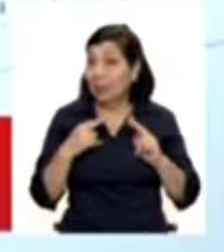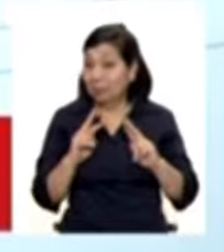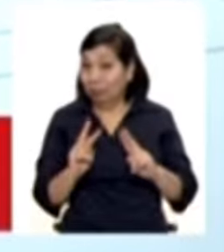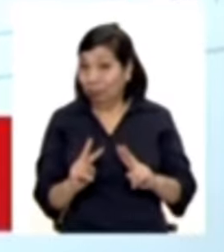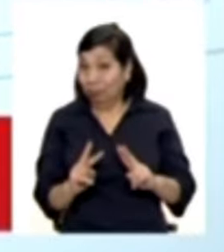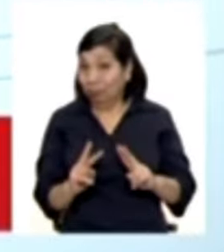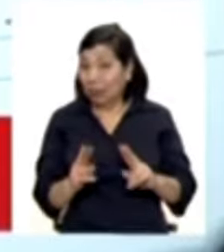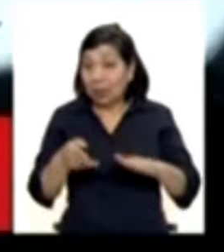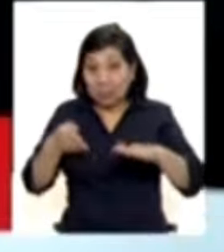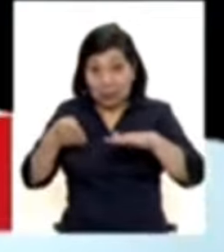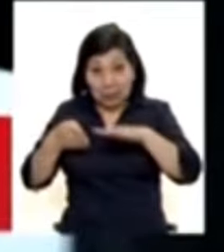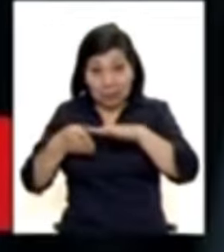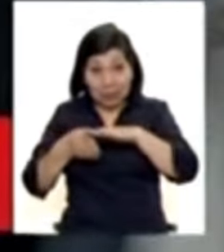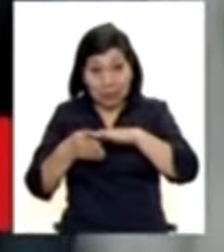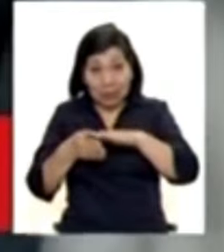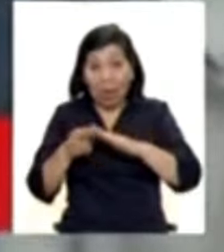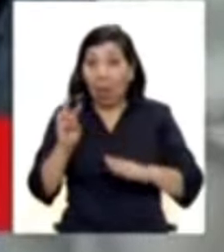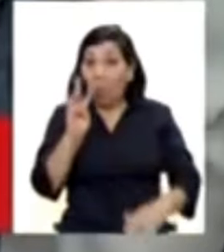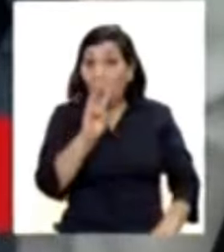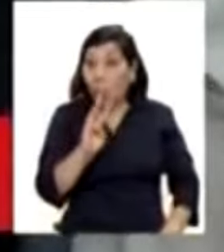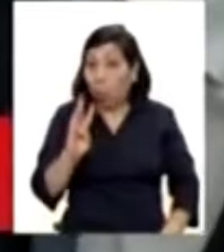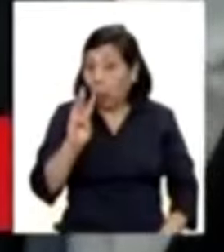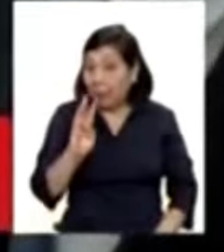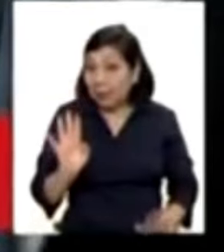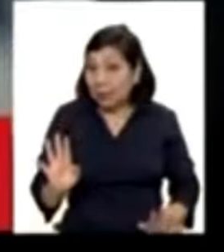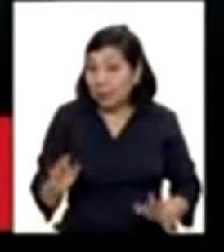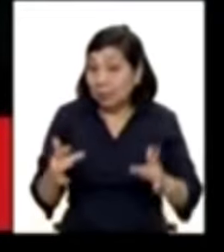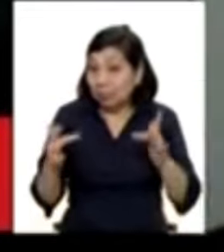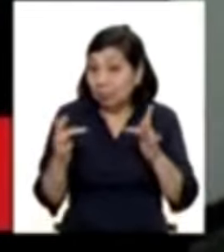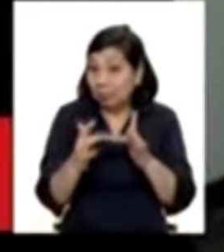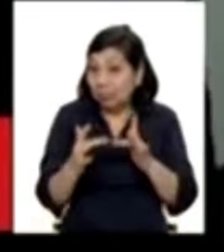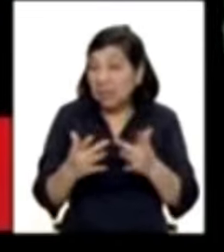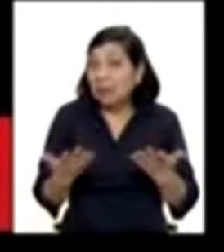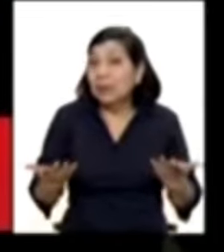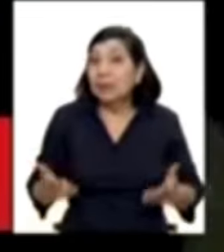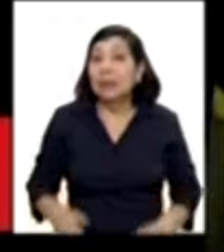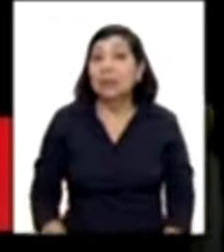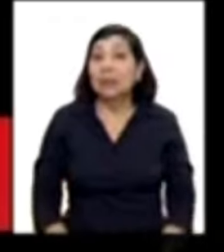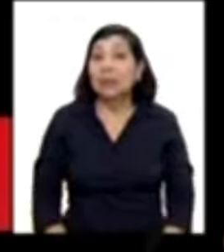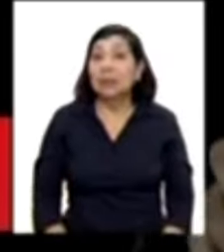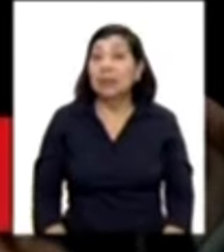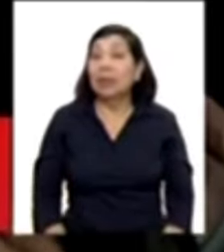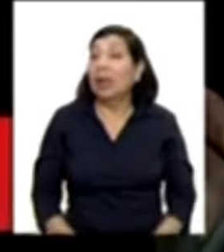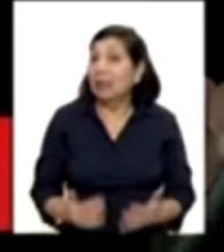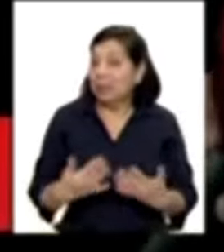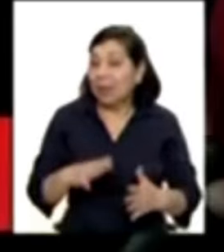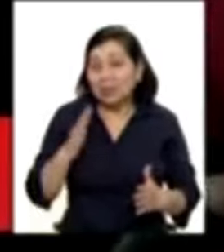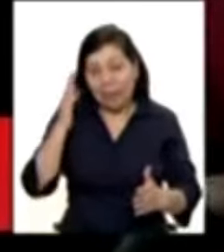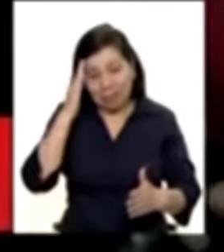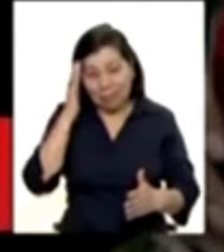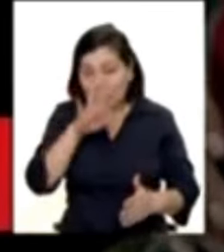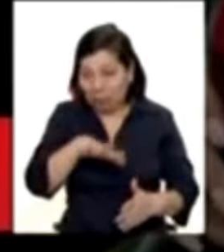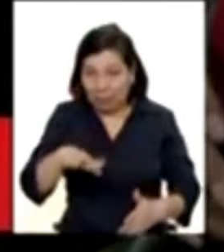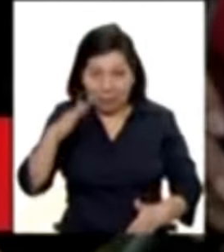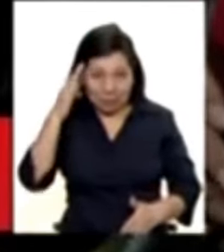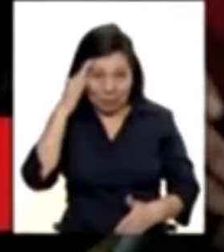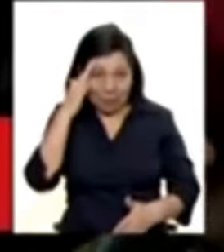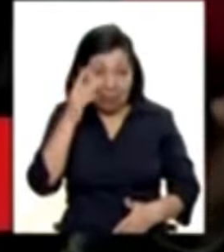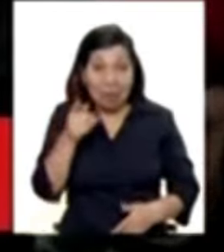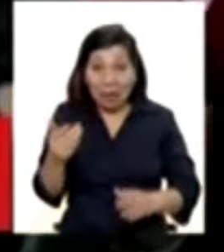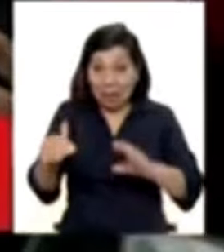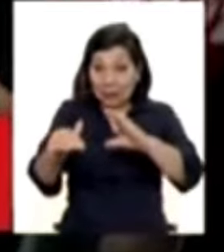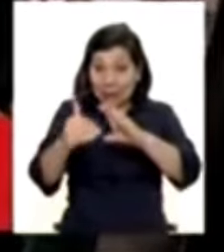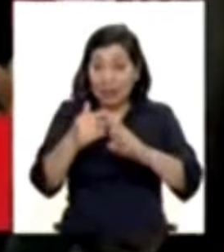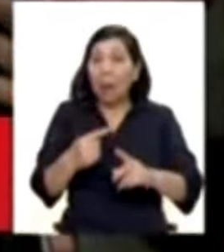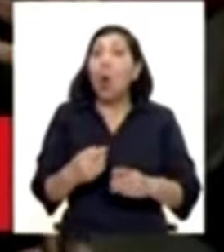ya que hemos ingresado a este portal único. Lo que queremos saber, además, claro, sabemos ya los canales oficiales como esta página web que nos